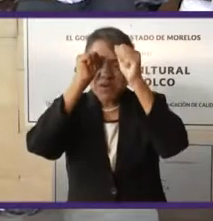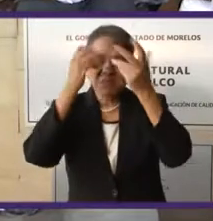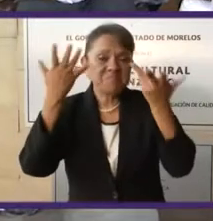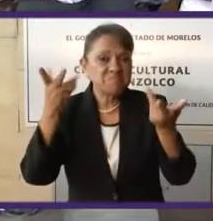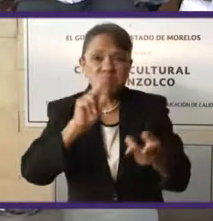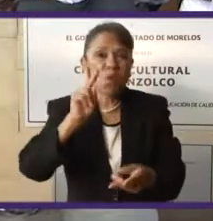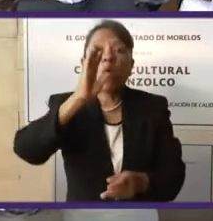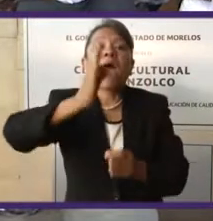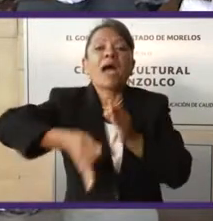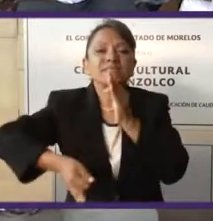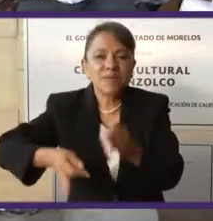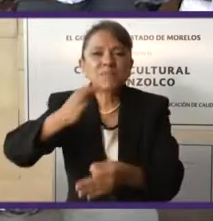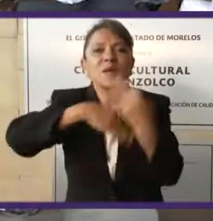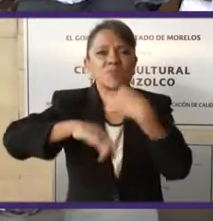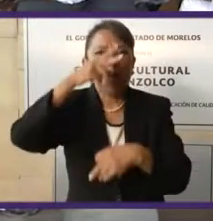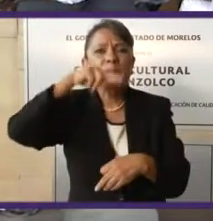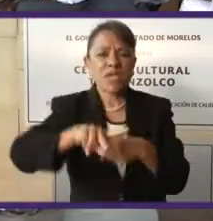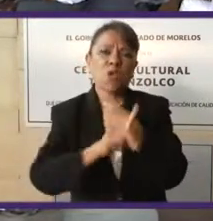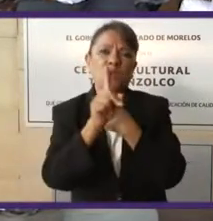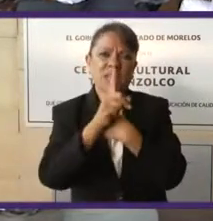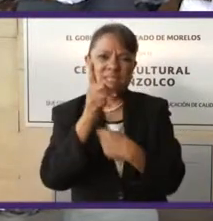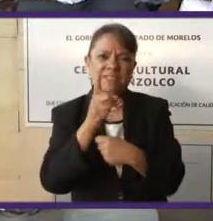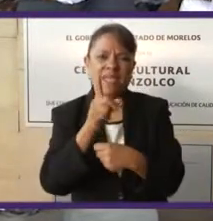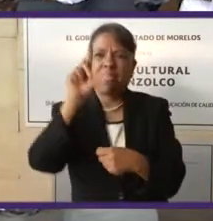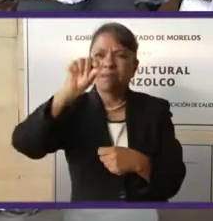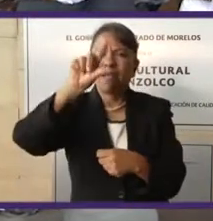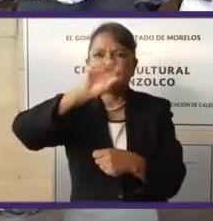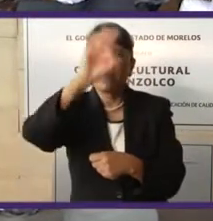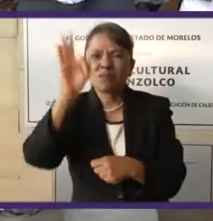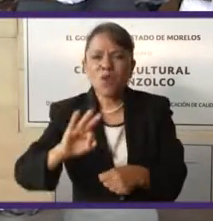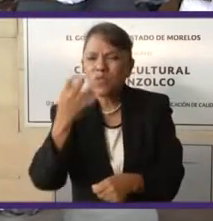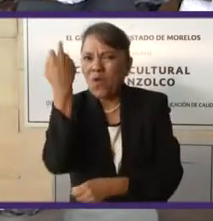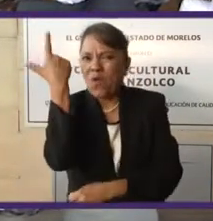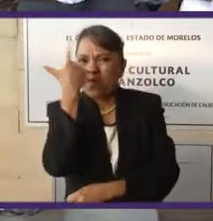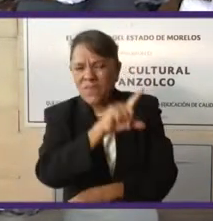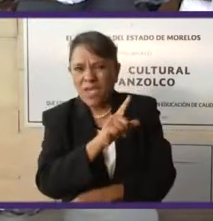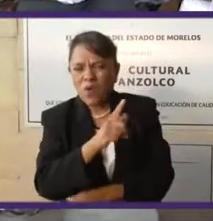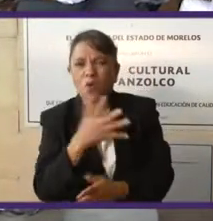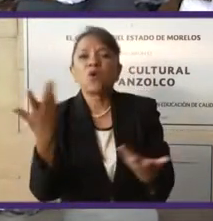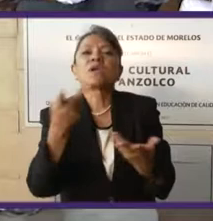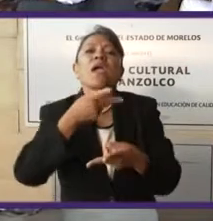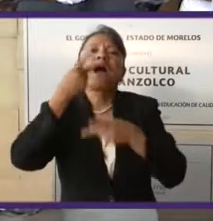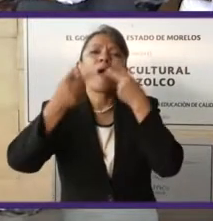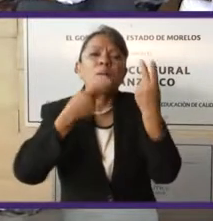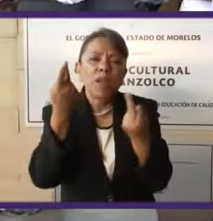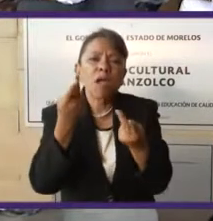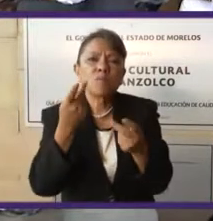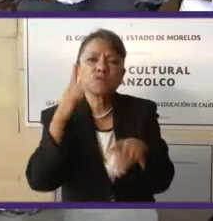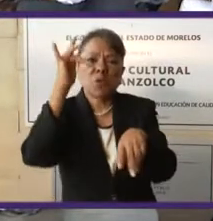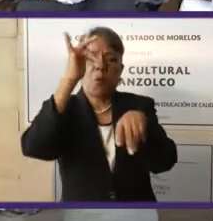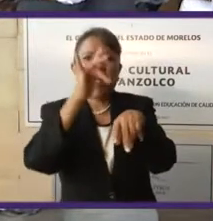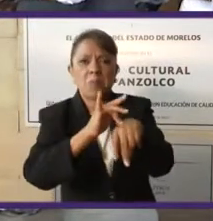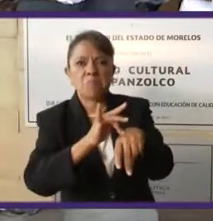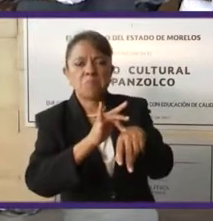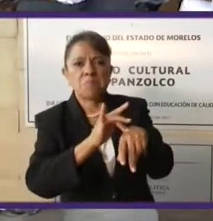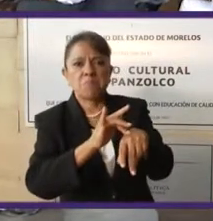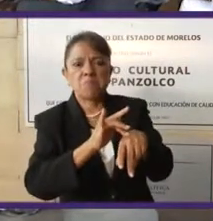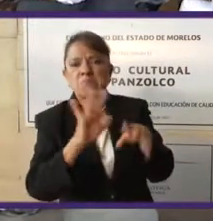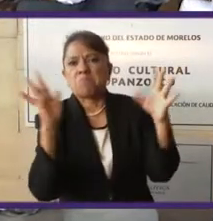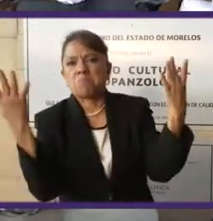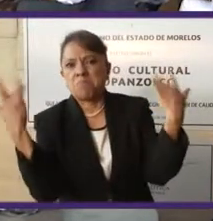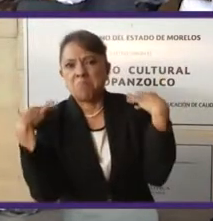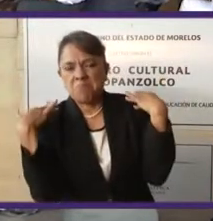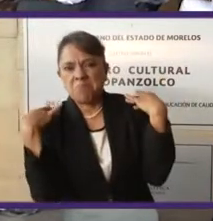los indicadores son terribles. ¿De qué hablamos? De impunidad, de los primeros lugares del mundo. De corrupción,